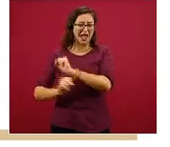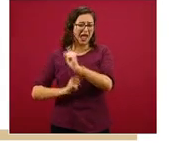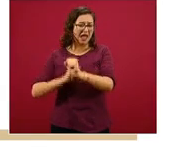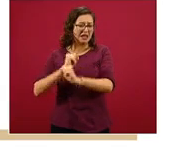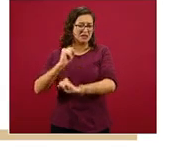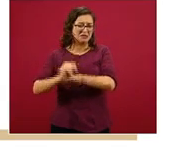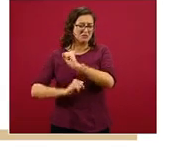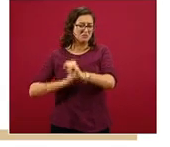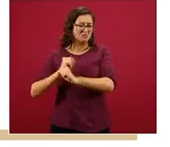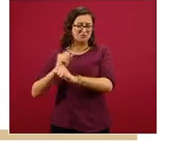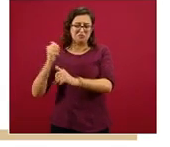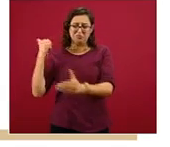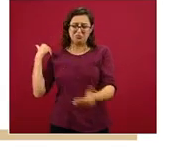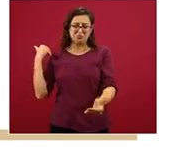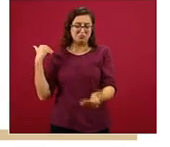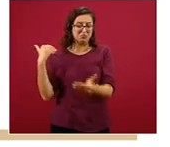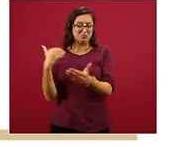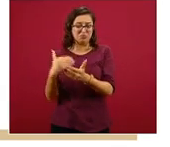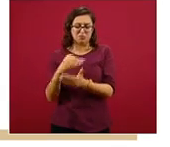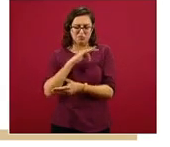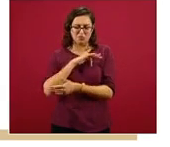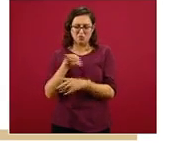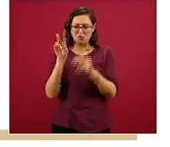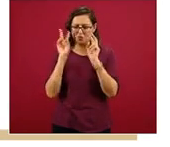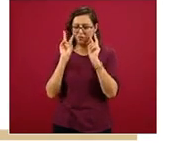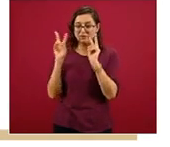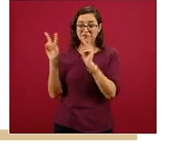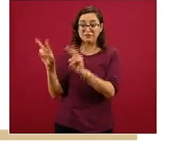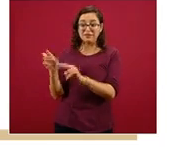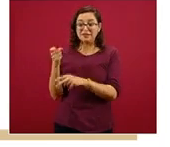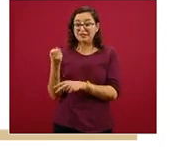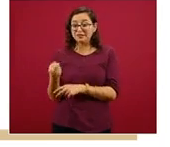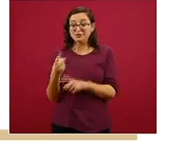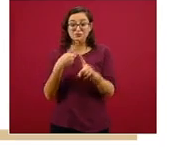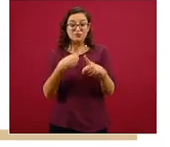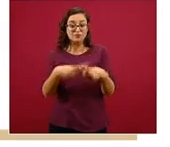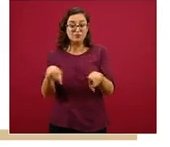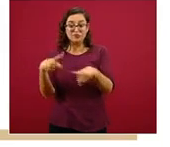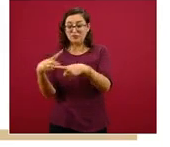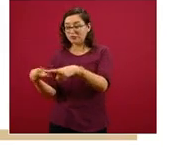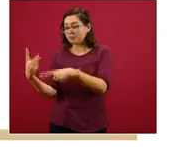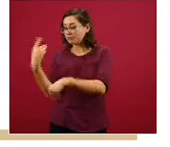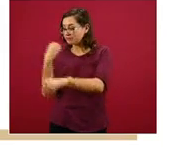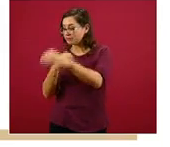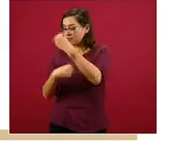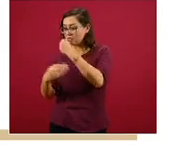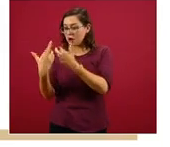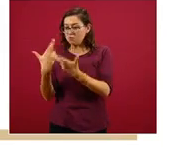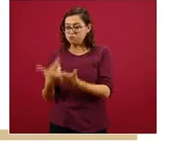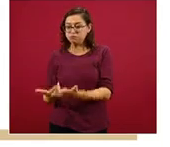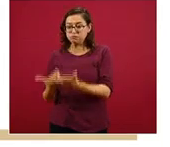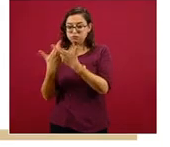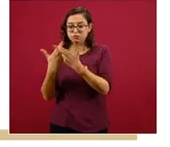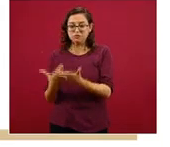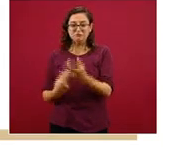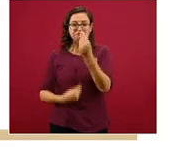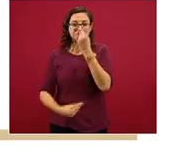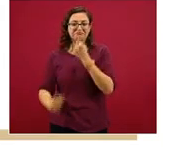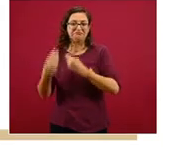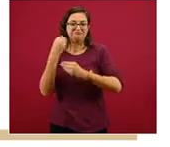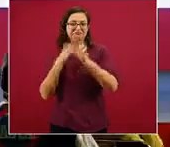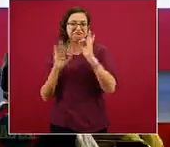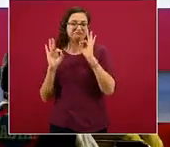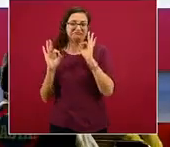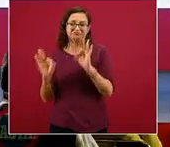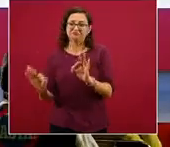perviven hasta ahora a pesar de todo, y esto genera una gran agrodiversidad que provee dietas saludables.